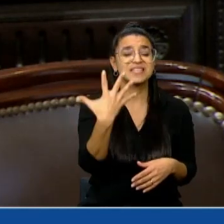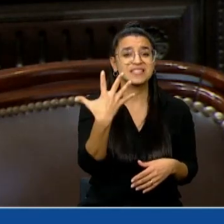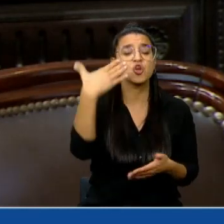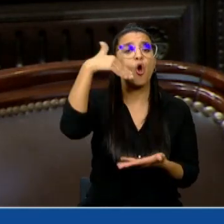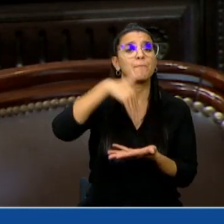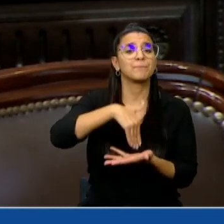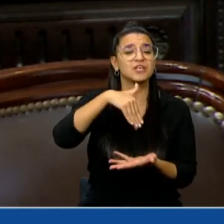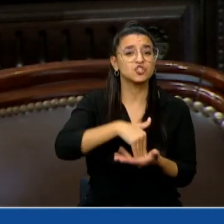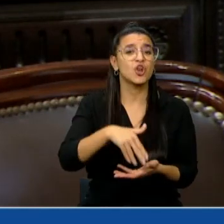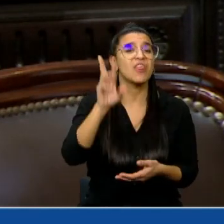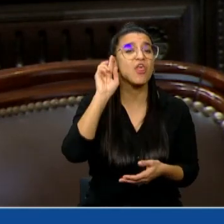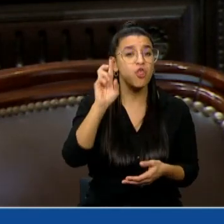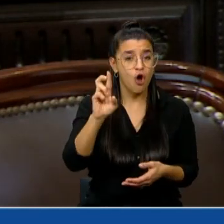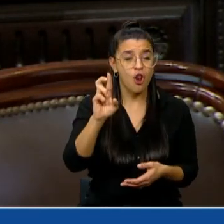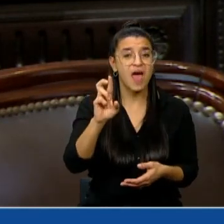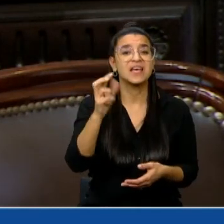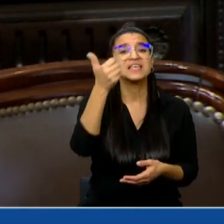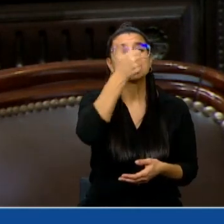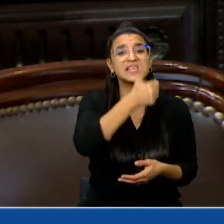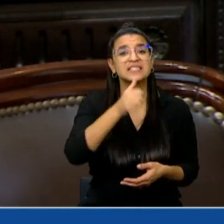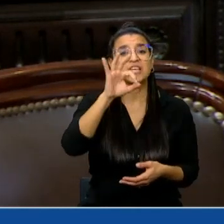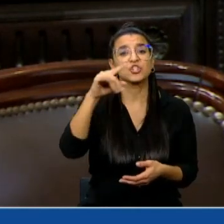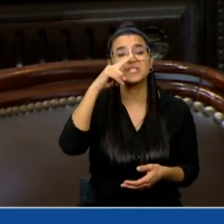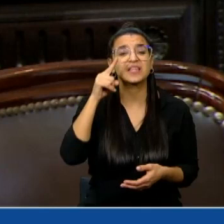85 millones de dólares,